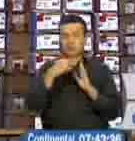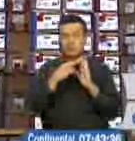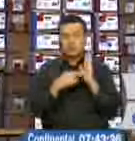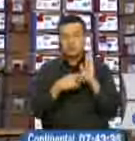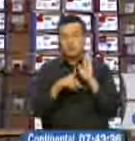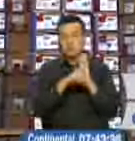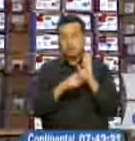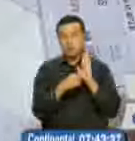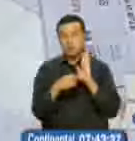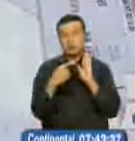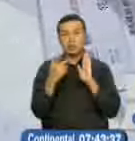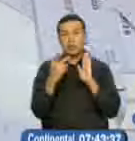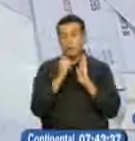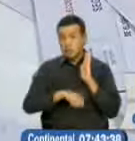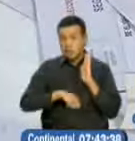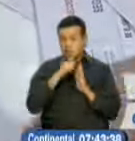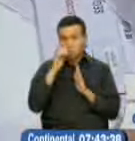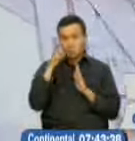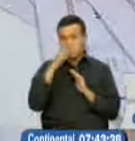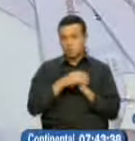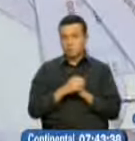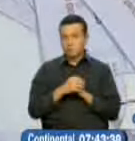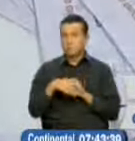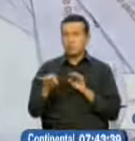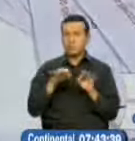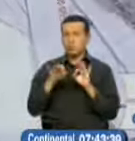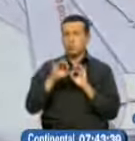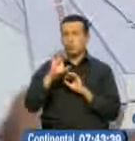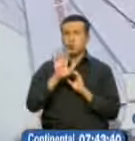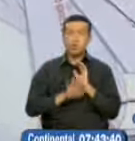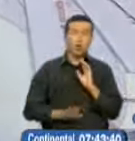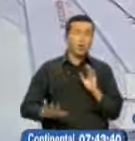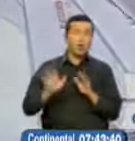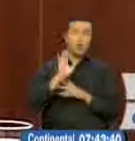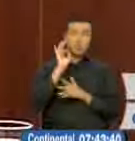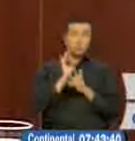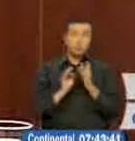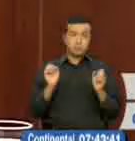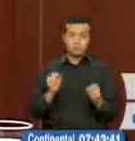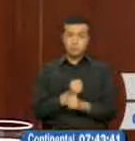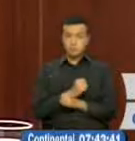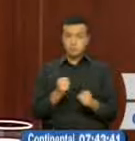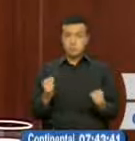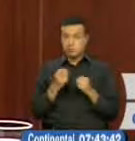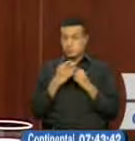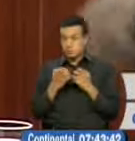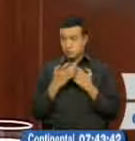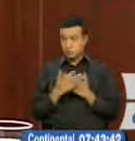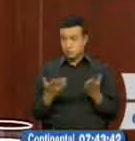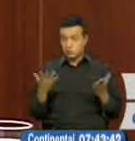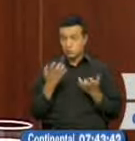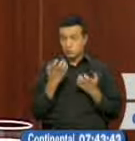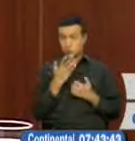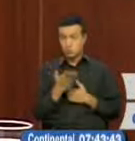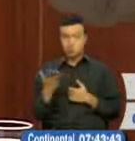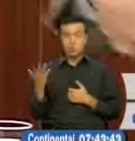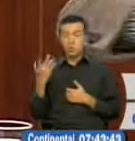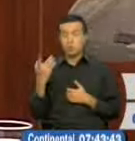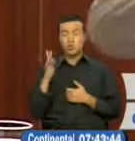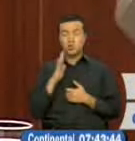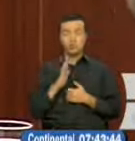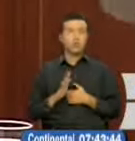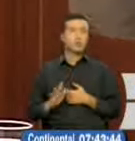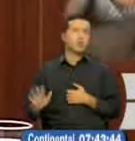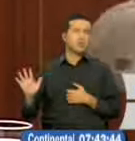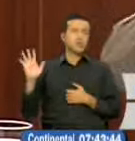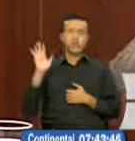ley. Posteriormente explicó por qué no procede un conteo total de los votos. Si la pretensión es